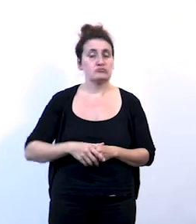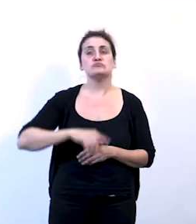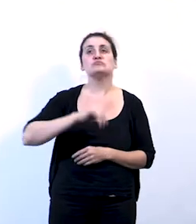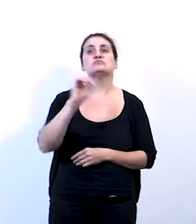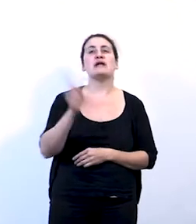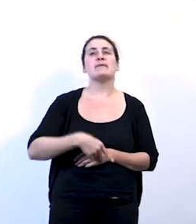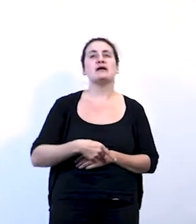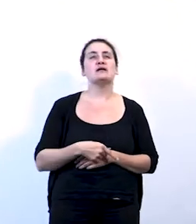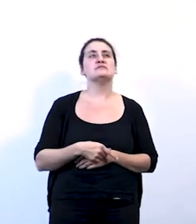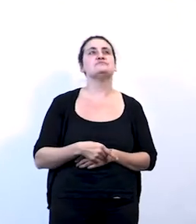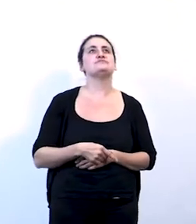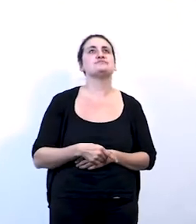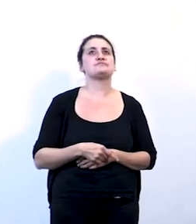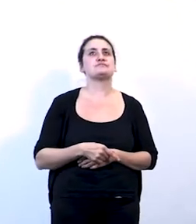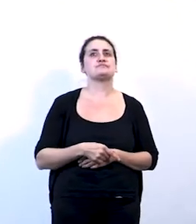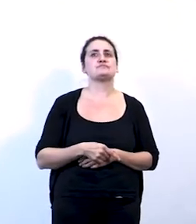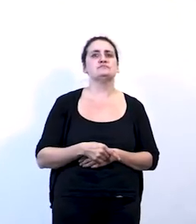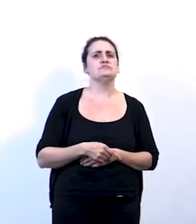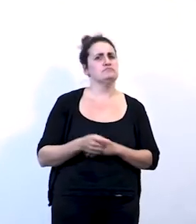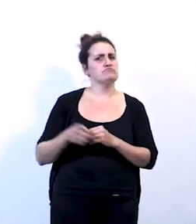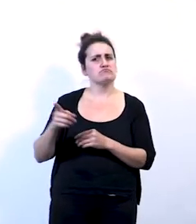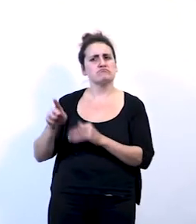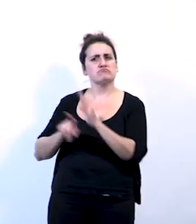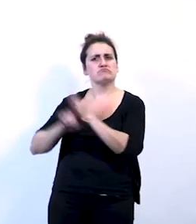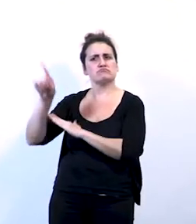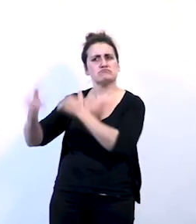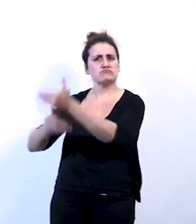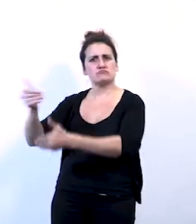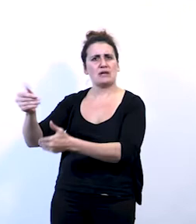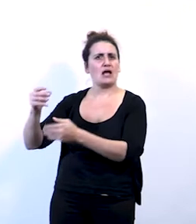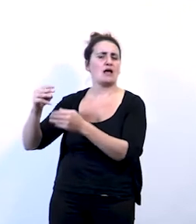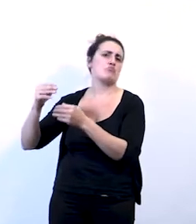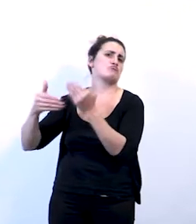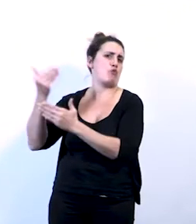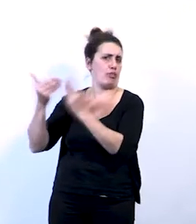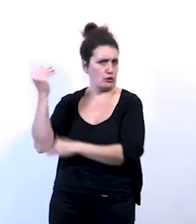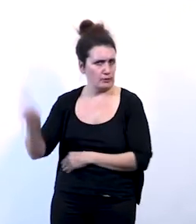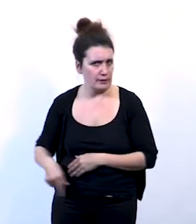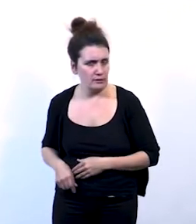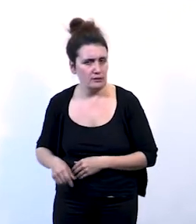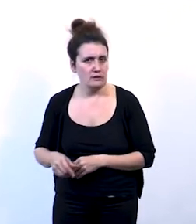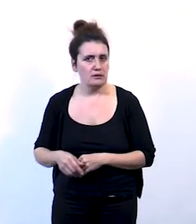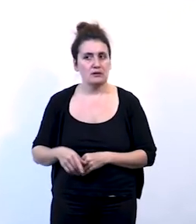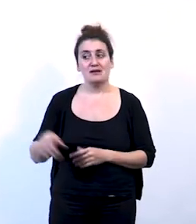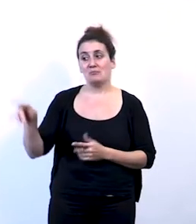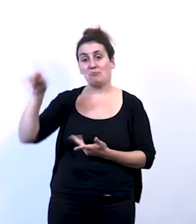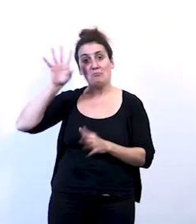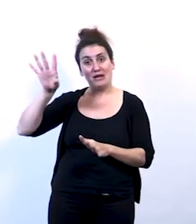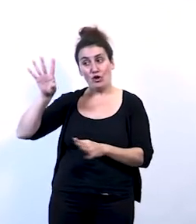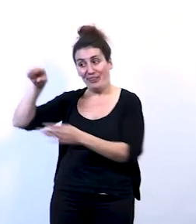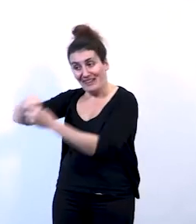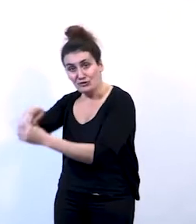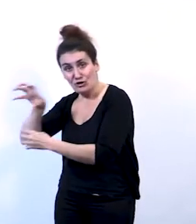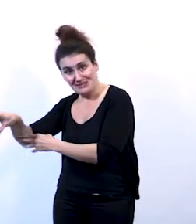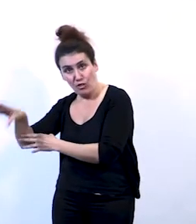también muy desarrollado y también moderno. Sí. Y no saben lo que le pasa dentro de ese